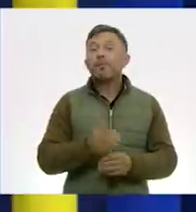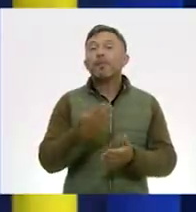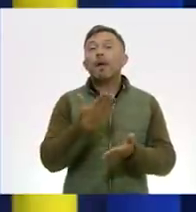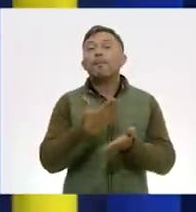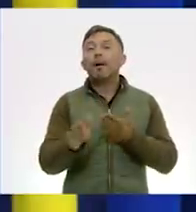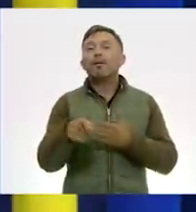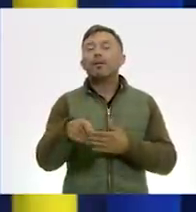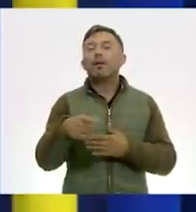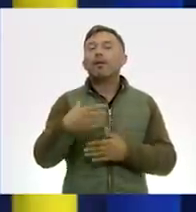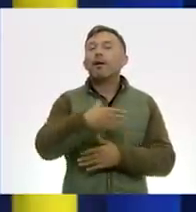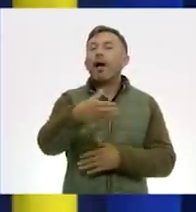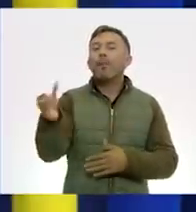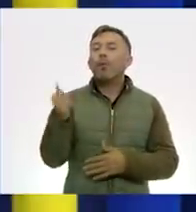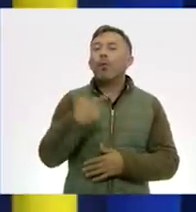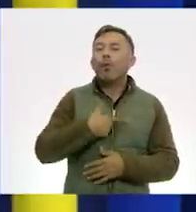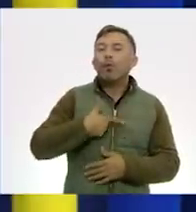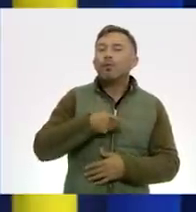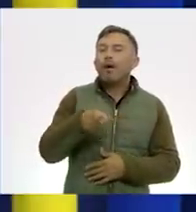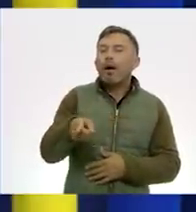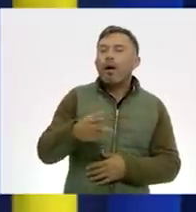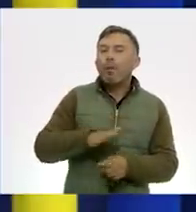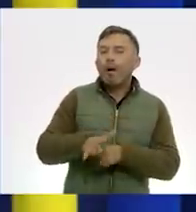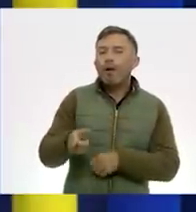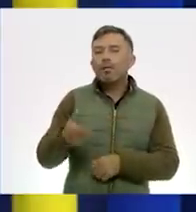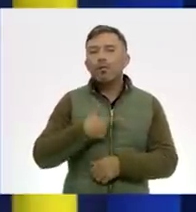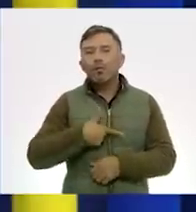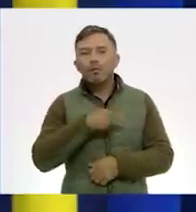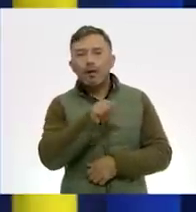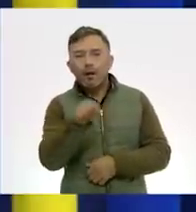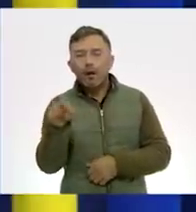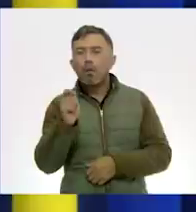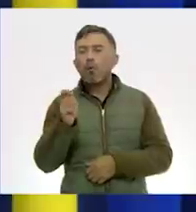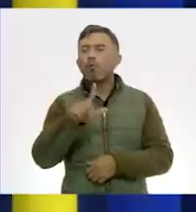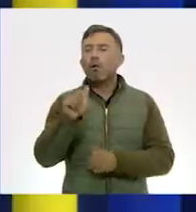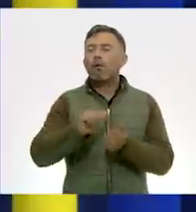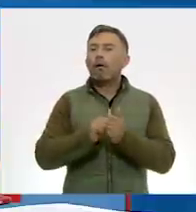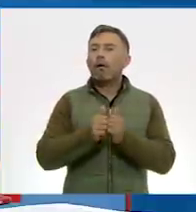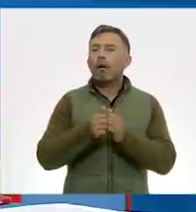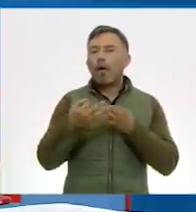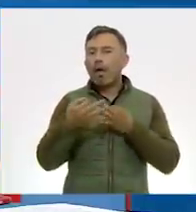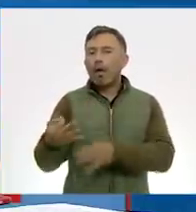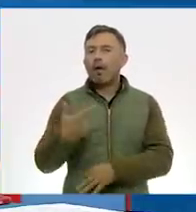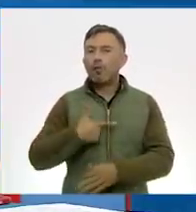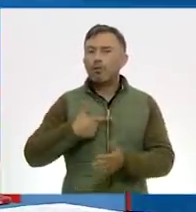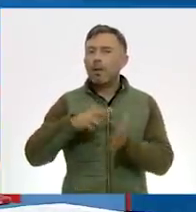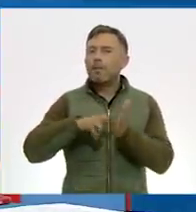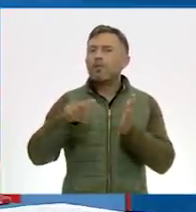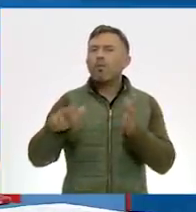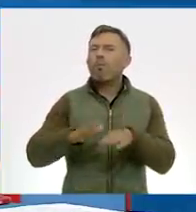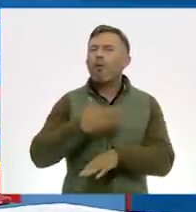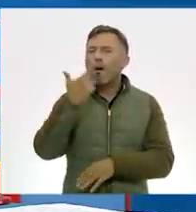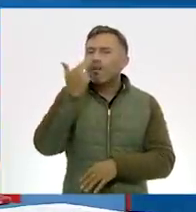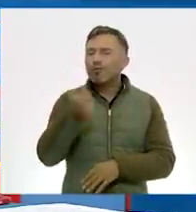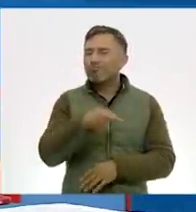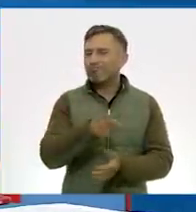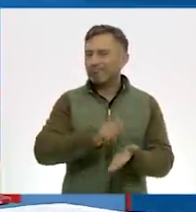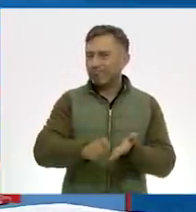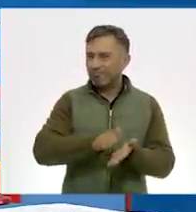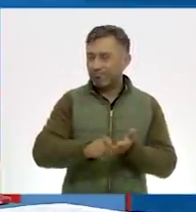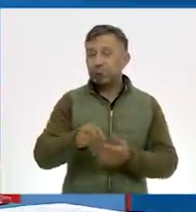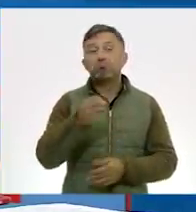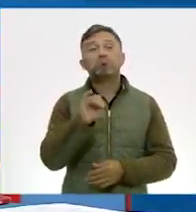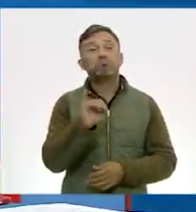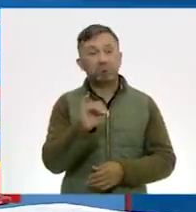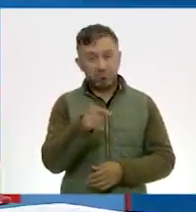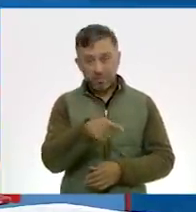del campo, qué fue lo que lo motivó y lo llevó a ser pintor. Así es. Sí, muy, muy interesante esta